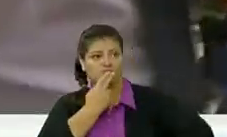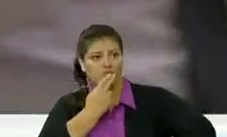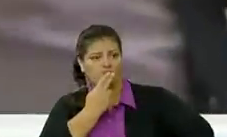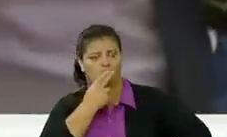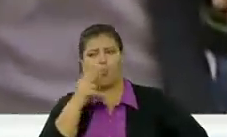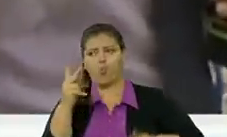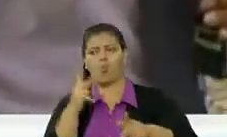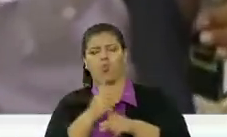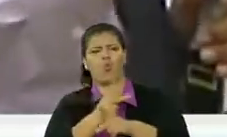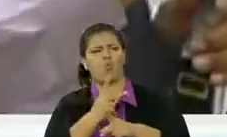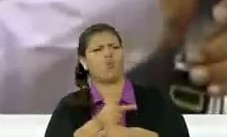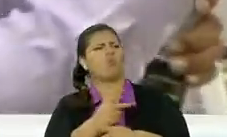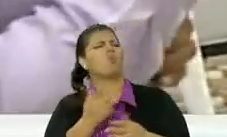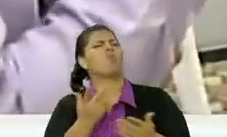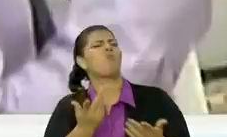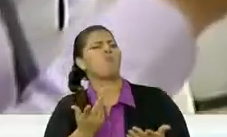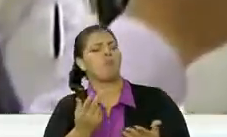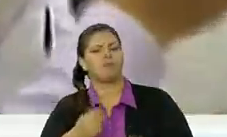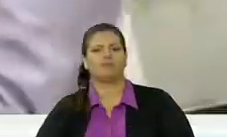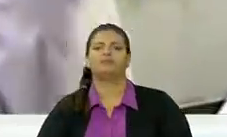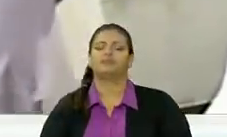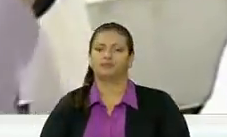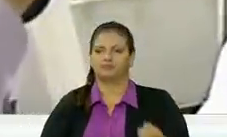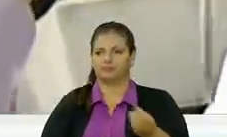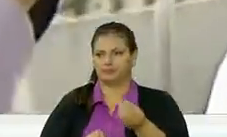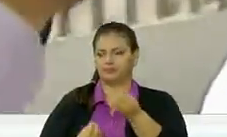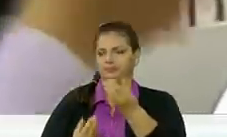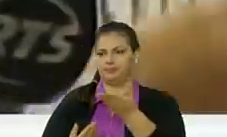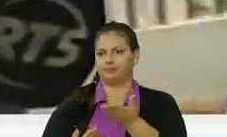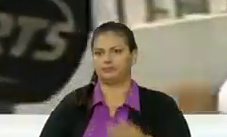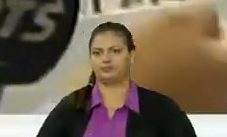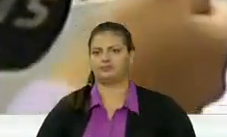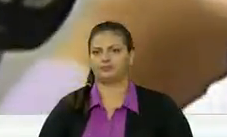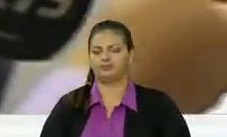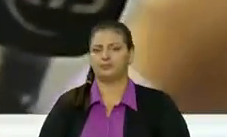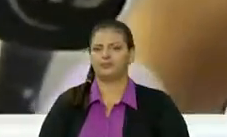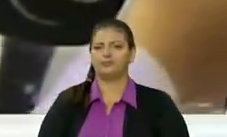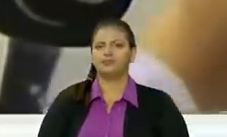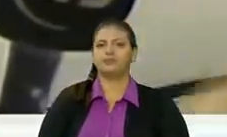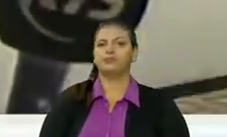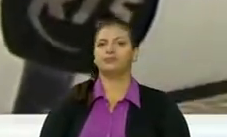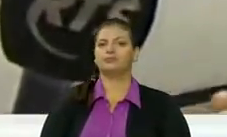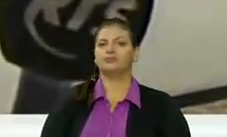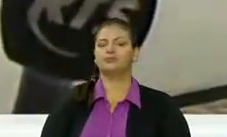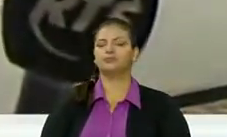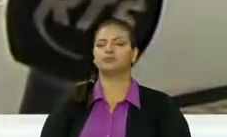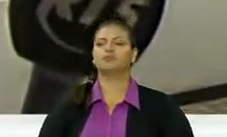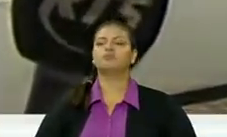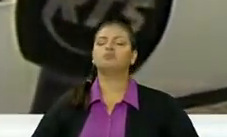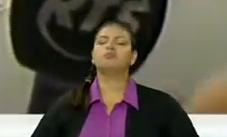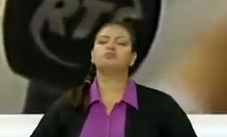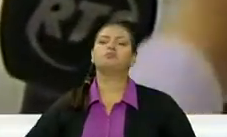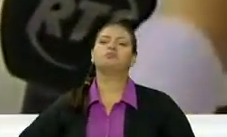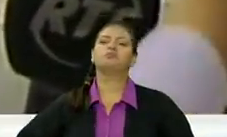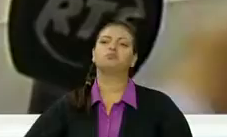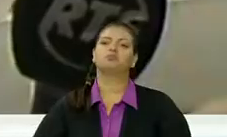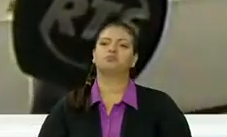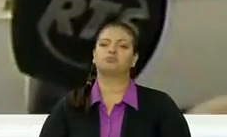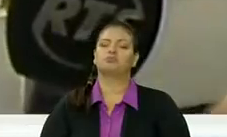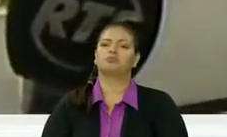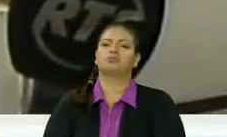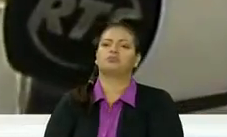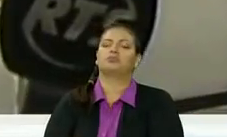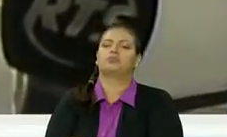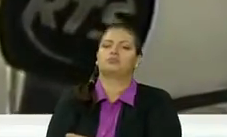este sanatorio del sur de Guayaquil, que nos da un poco de recomendaciones en cuanto a la prevención de que deben tener los ciudadanos que cuando